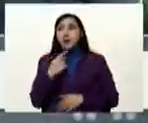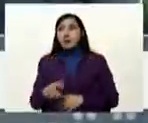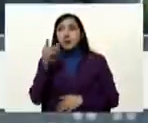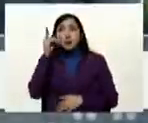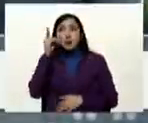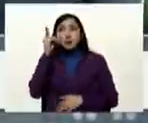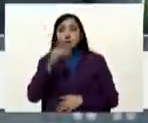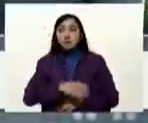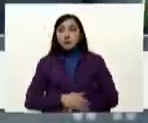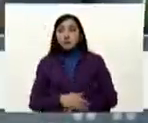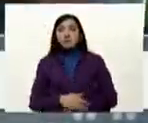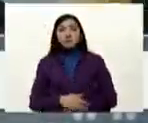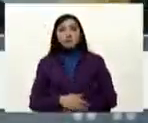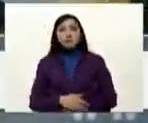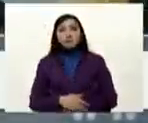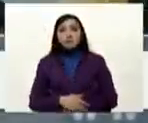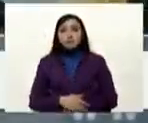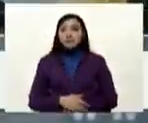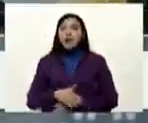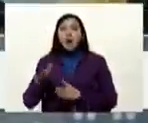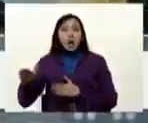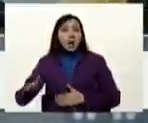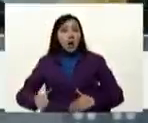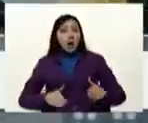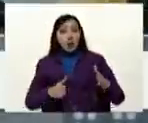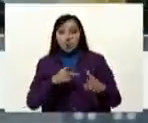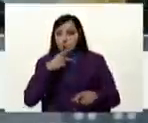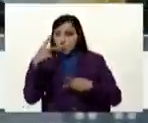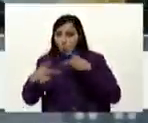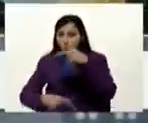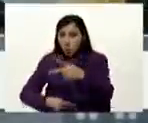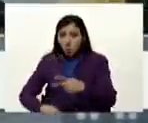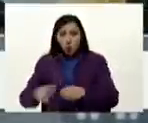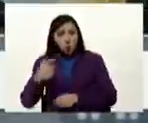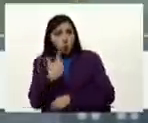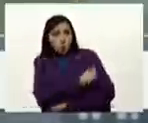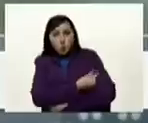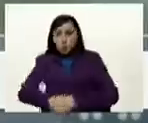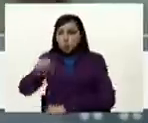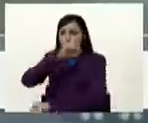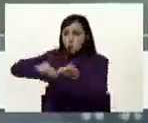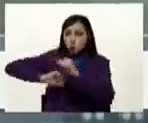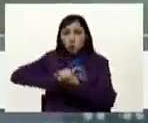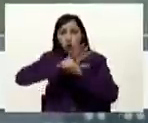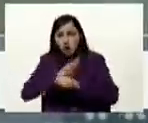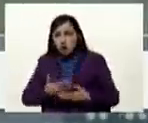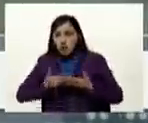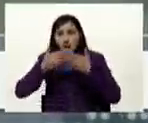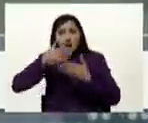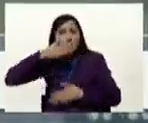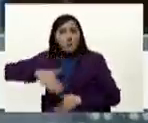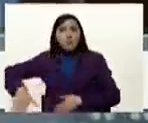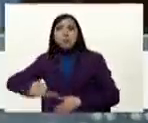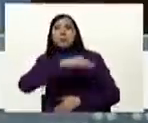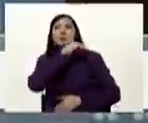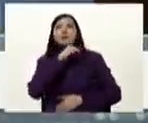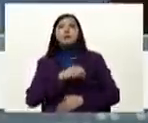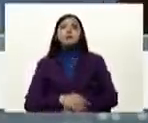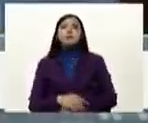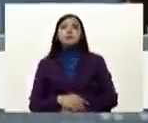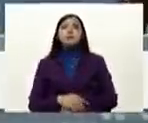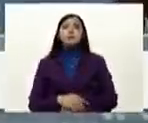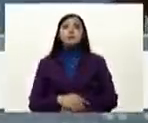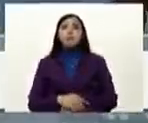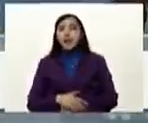vicepresidenta? Bueno, eso es camino a este proceso de inmunización que usted le está garantizando al pueblo de Venezuela. A pesar del